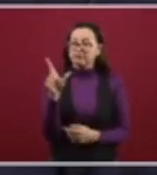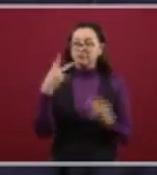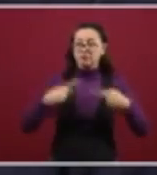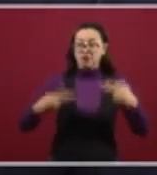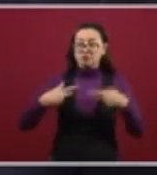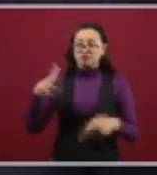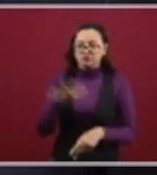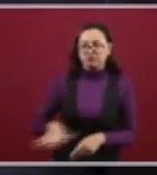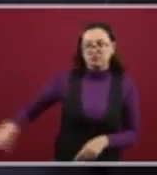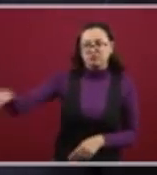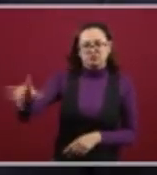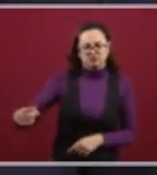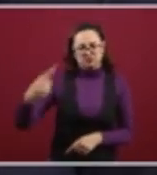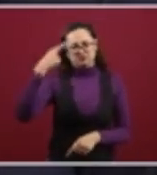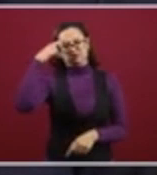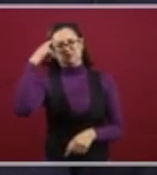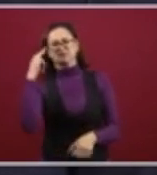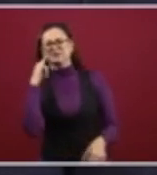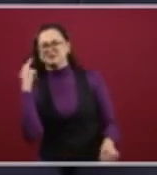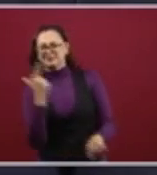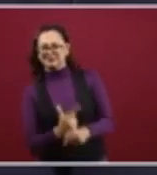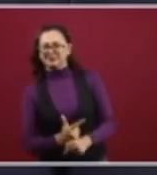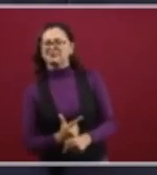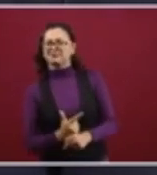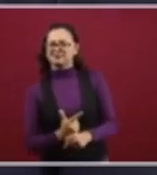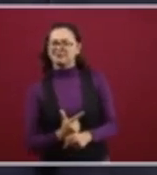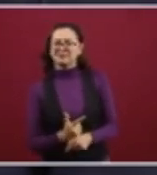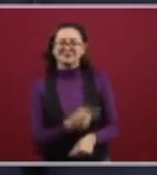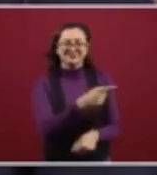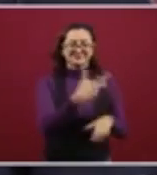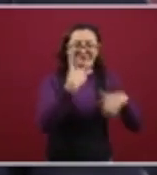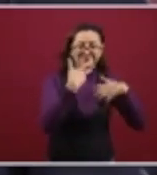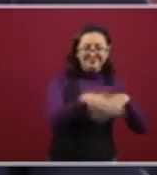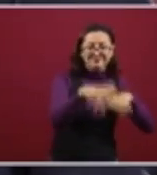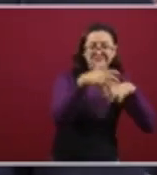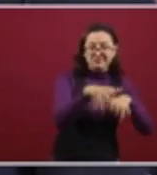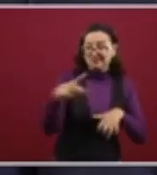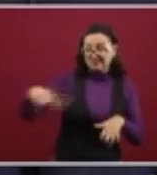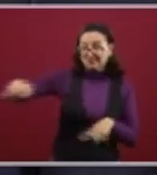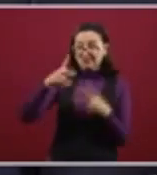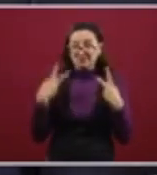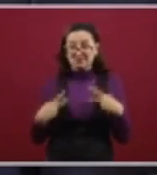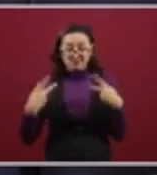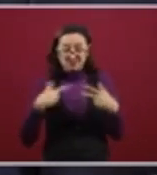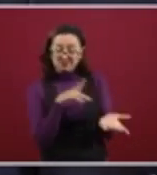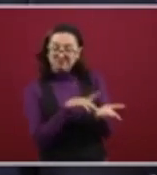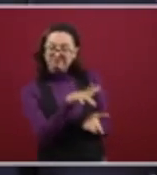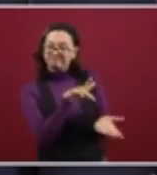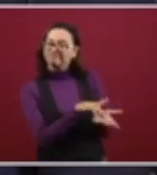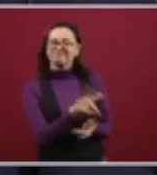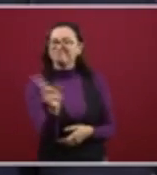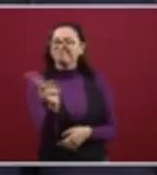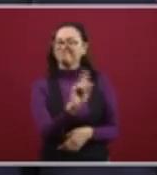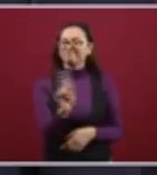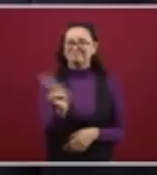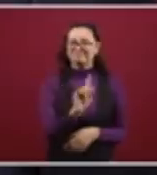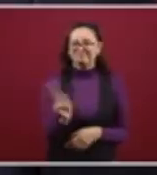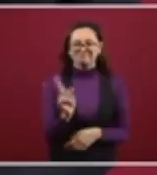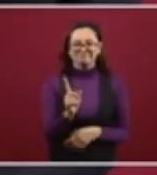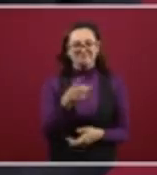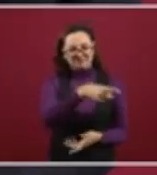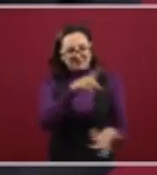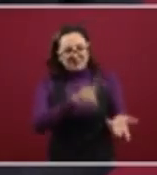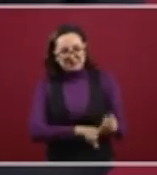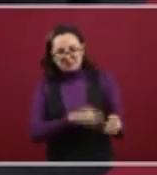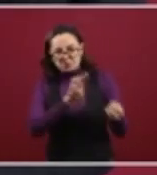y esas manifestaciones, en vez de ganar simpatías, si no hay